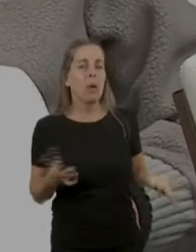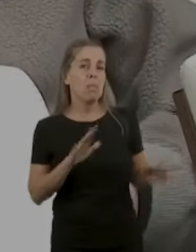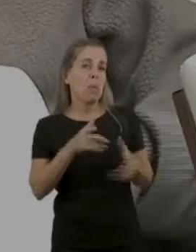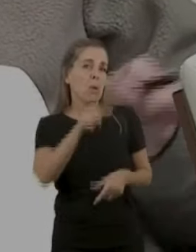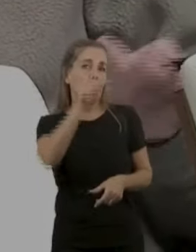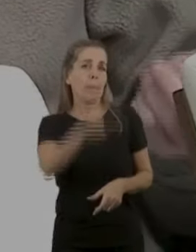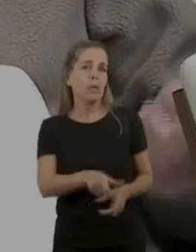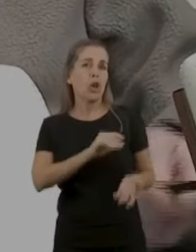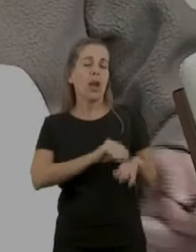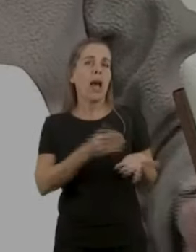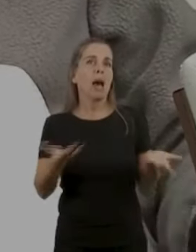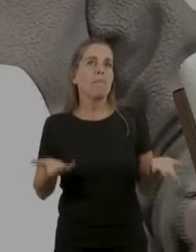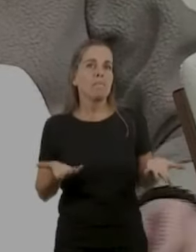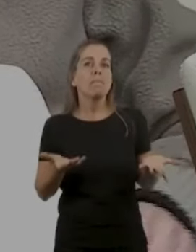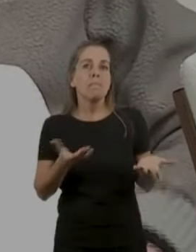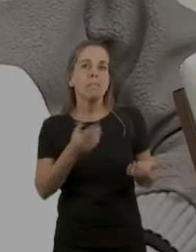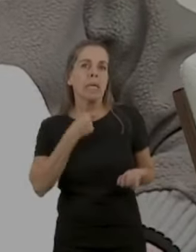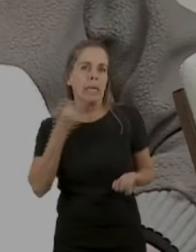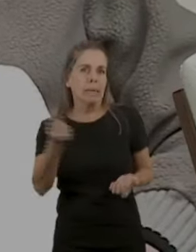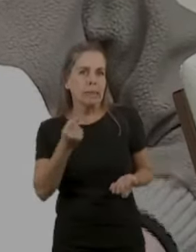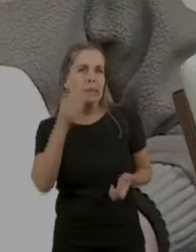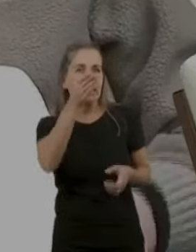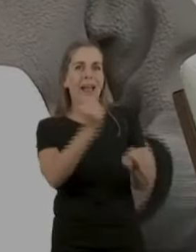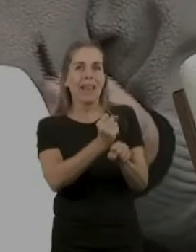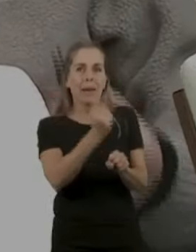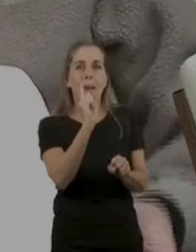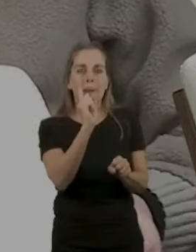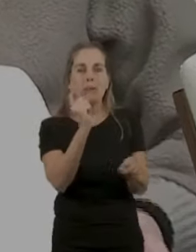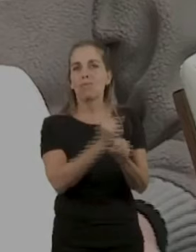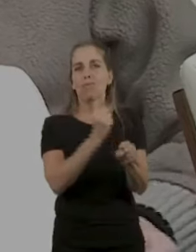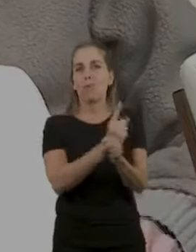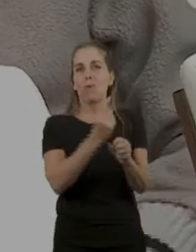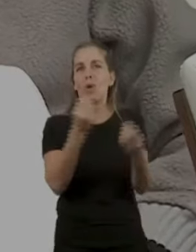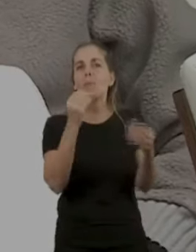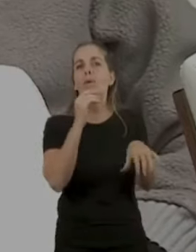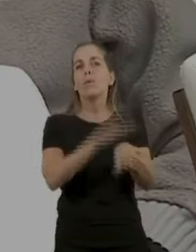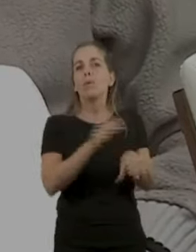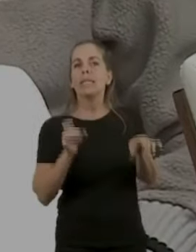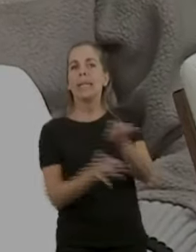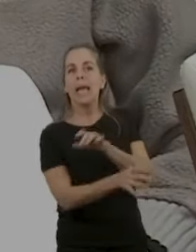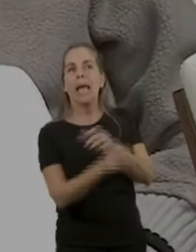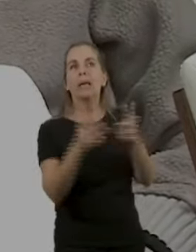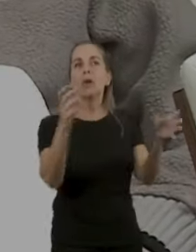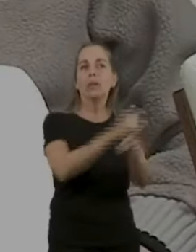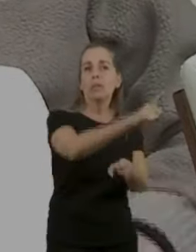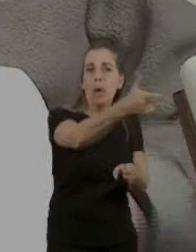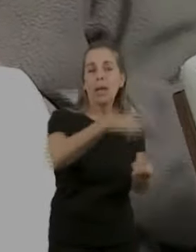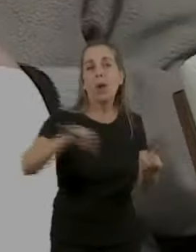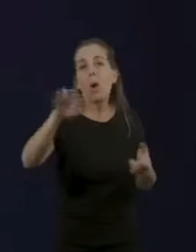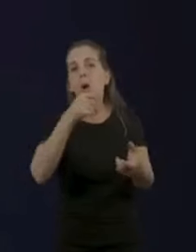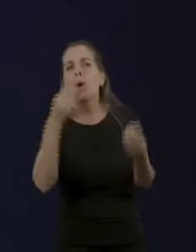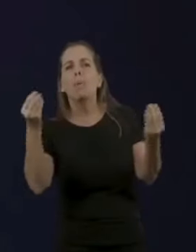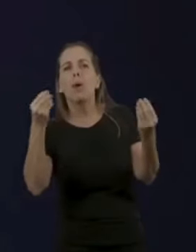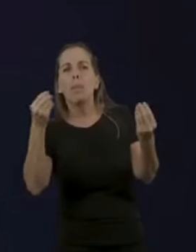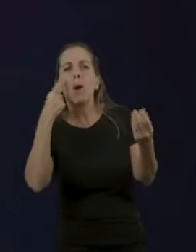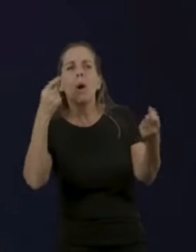sueldo a una persona que sí tenía deseos de ir a trabajar y verdaderamente no pudo ir cómo lo van a hacer